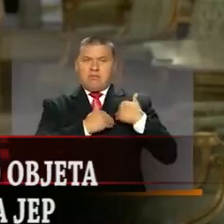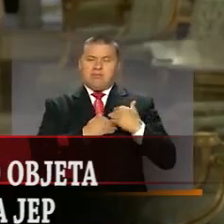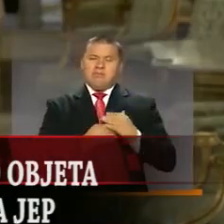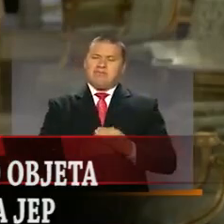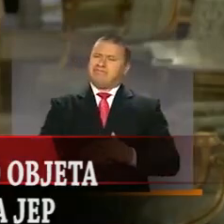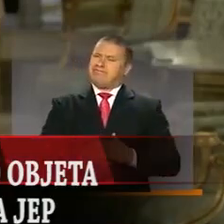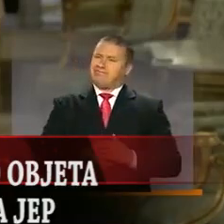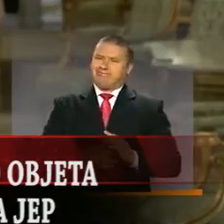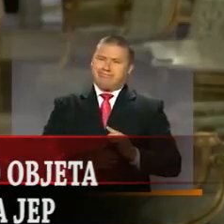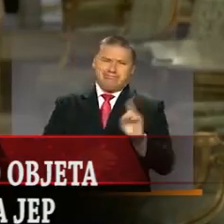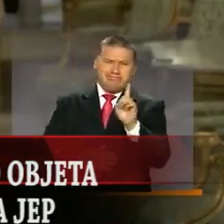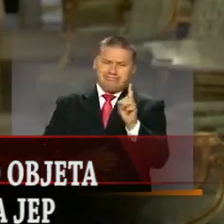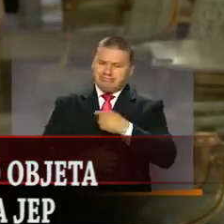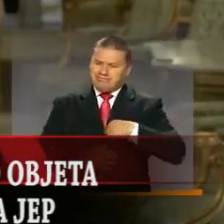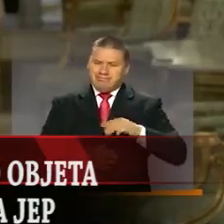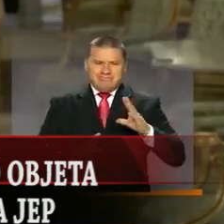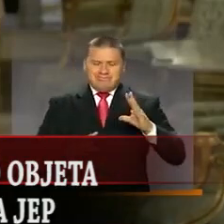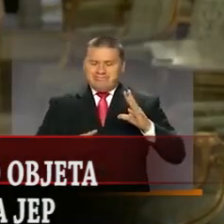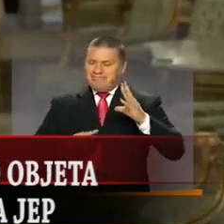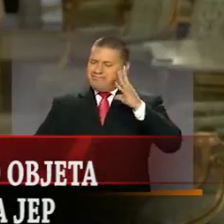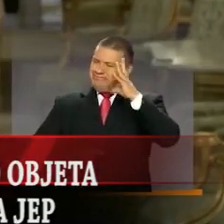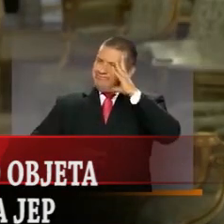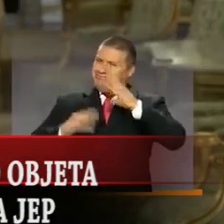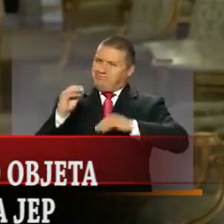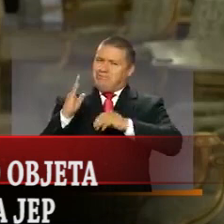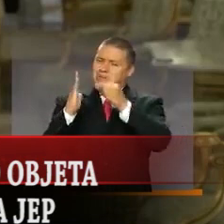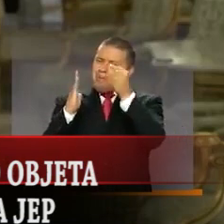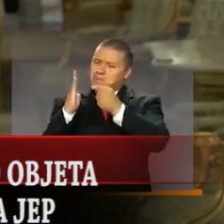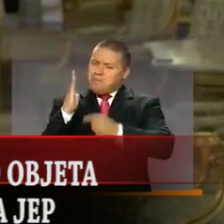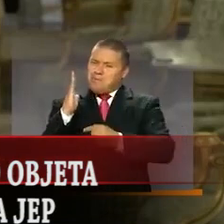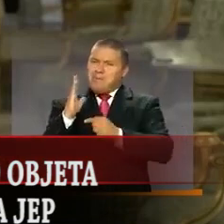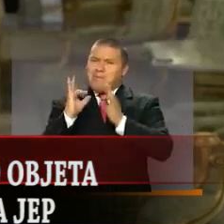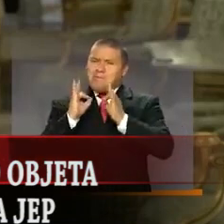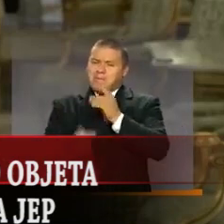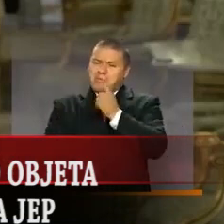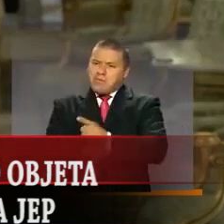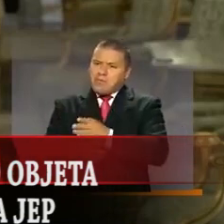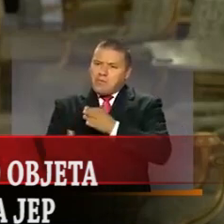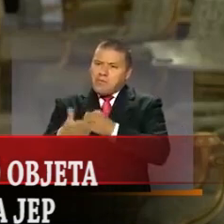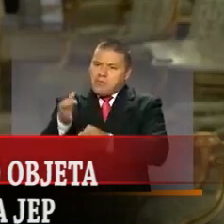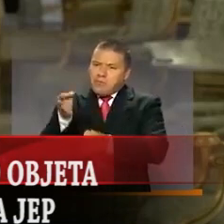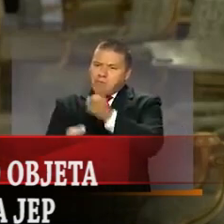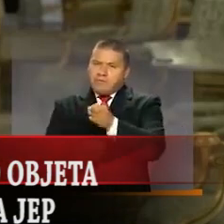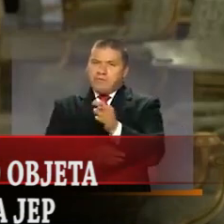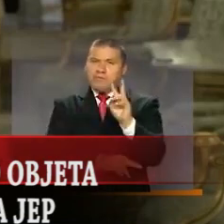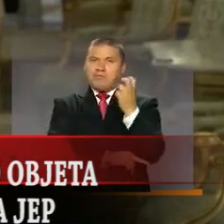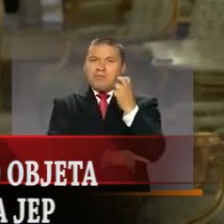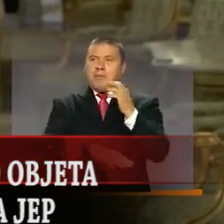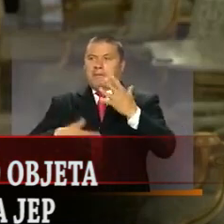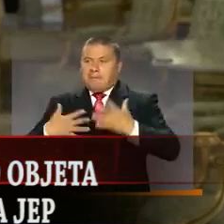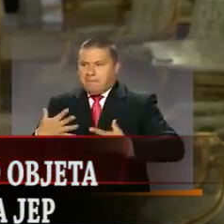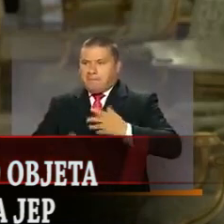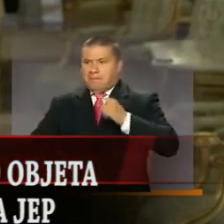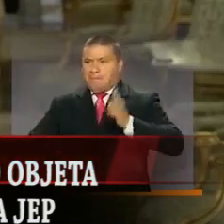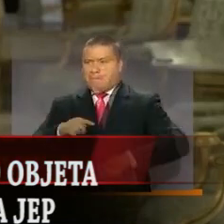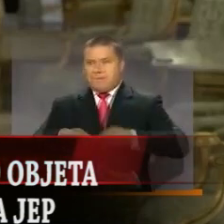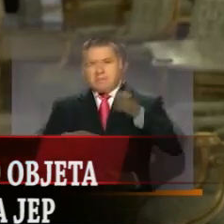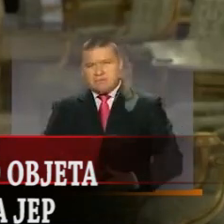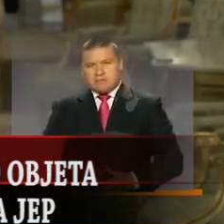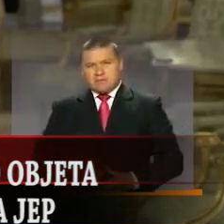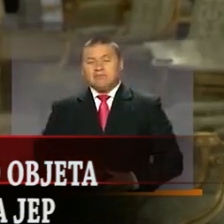consideramos inconveniente ya que no precisa las diligencias judiciales que la fiscalía debe de abstenerse de realizar